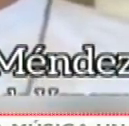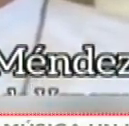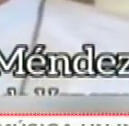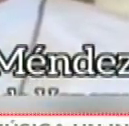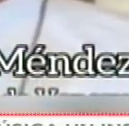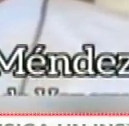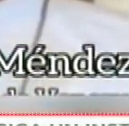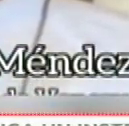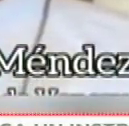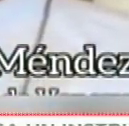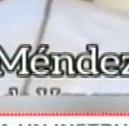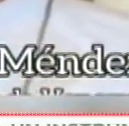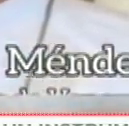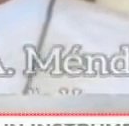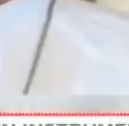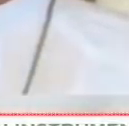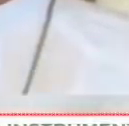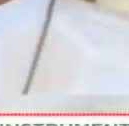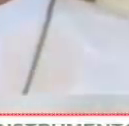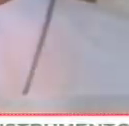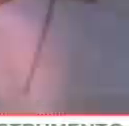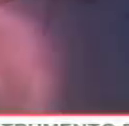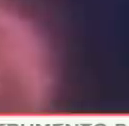nuestra familia y a nuestro pueblo venezolano.